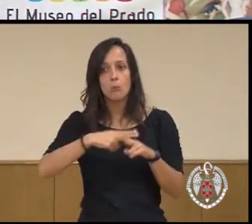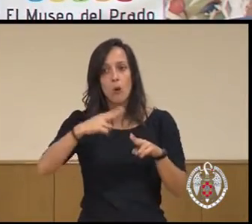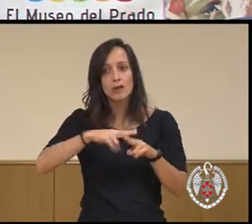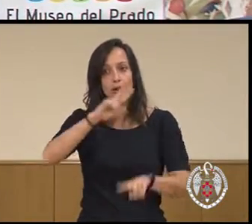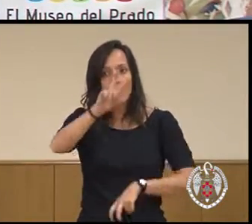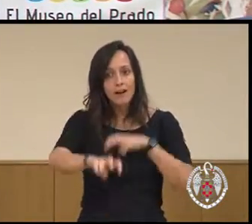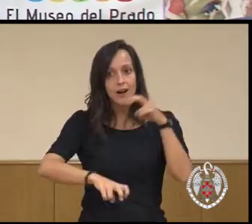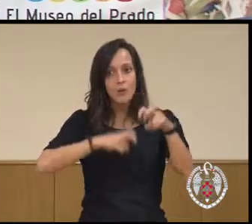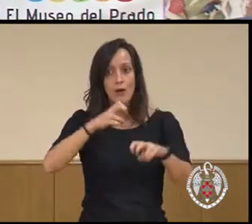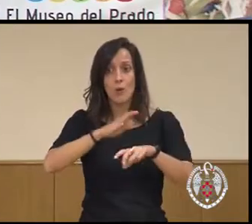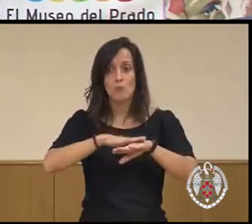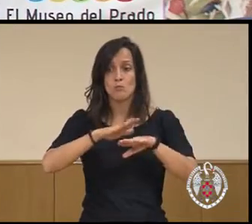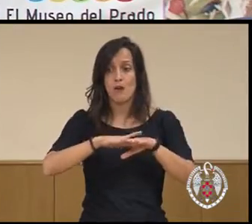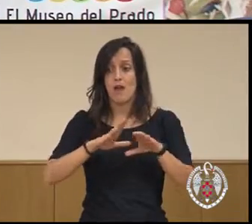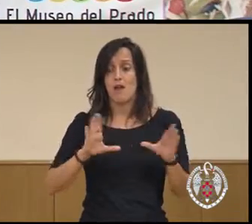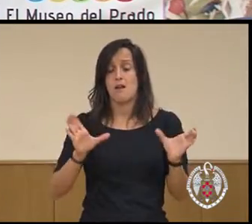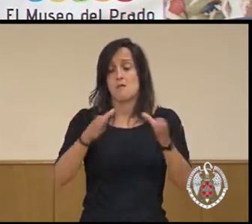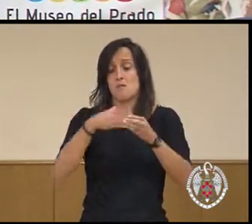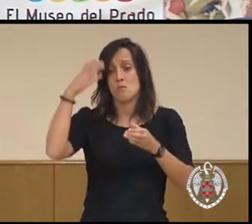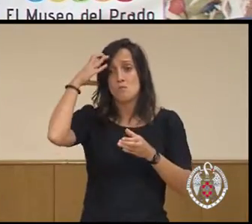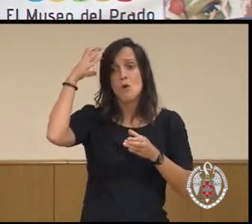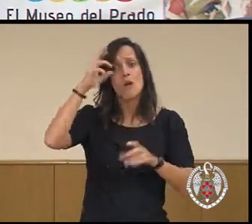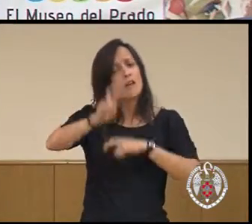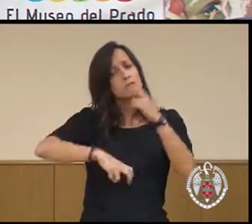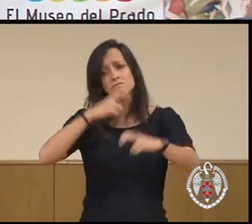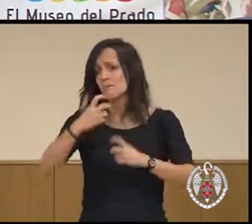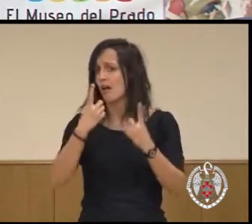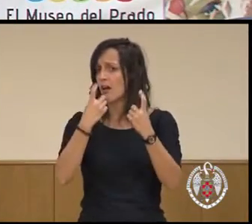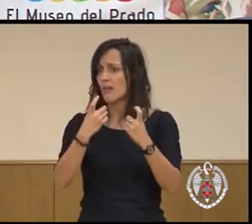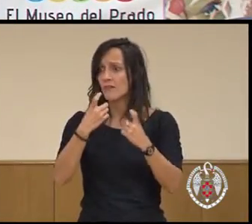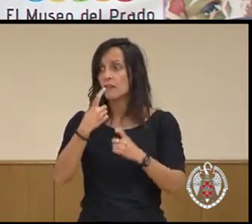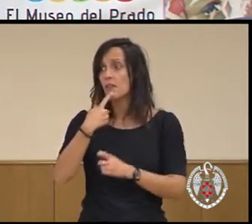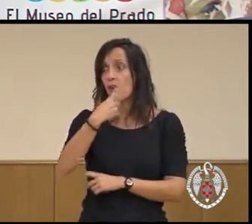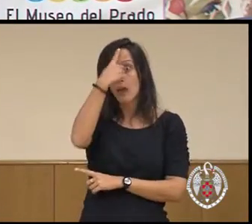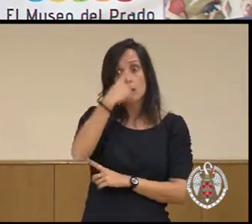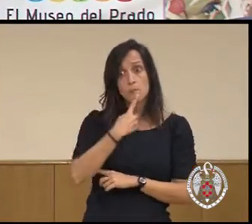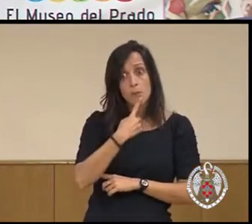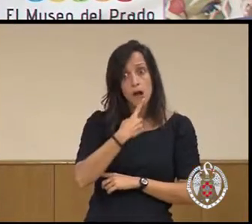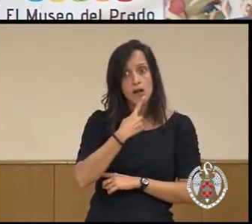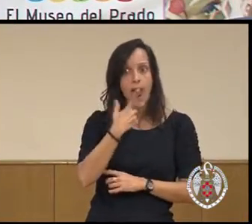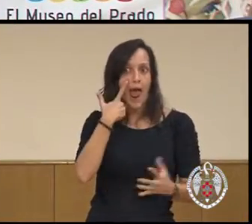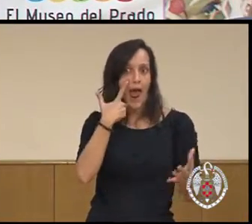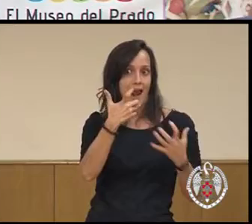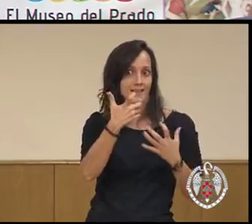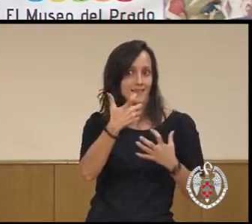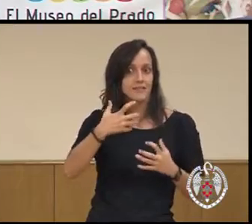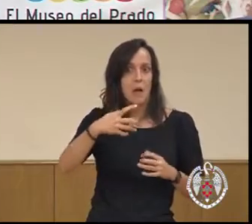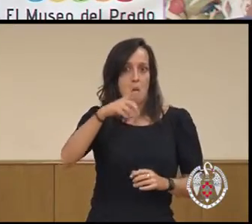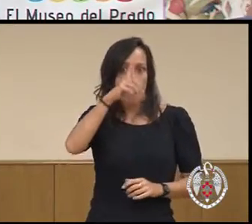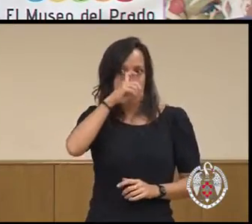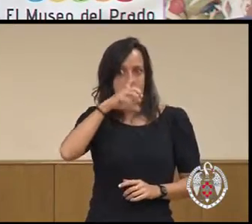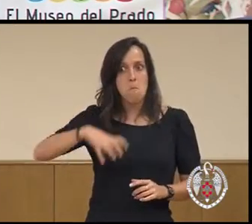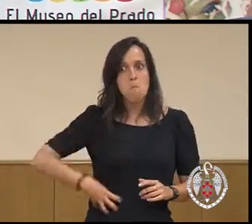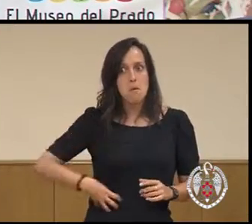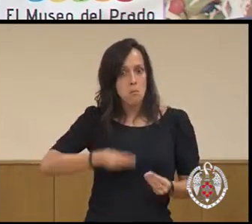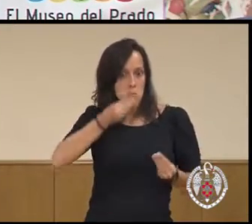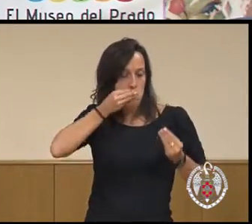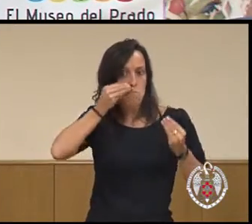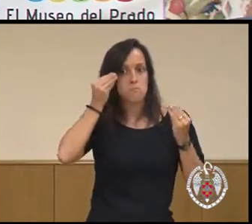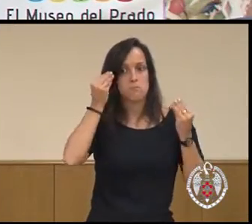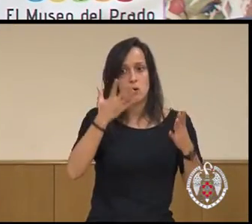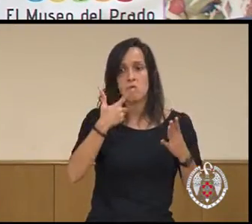renovación de la monarquía, esta imagen del príncipe artista, un símbolo que le aguardaba